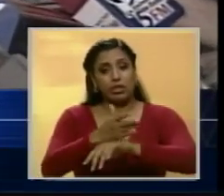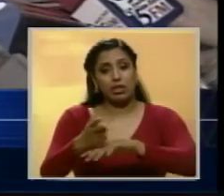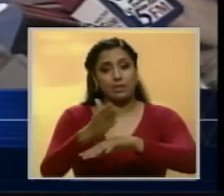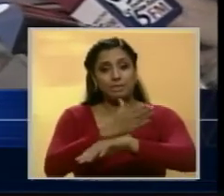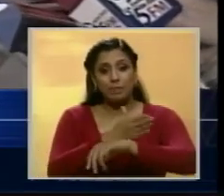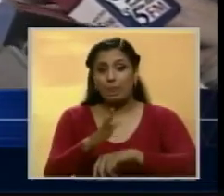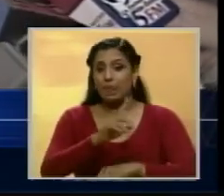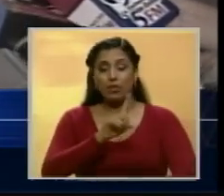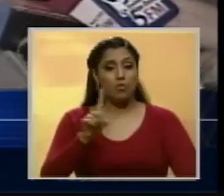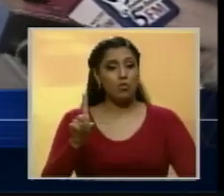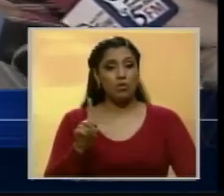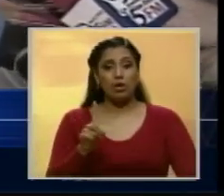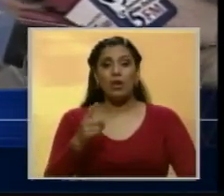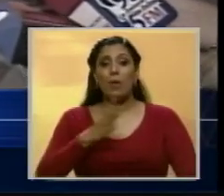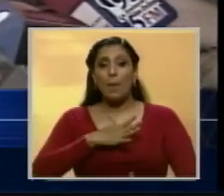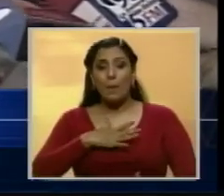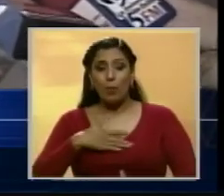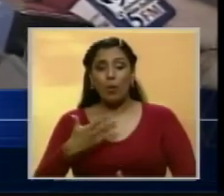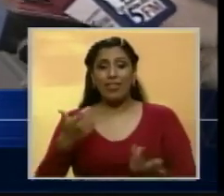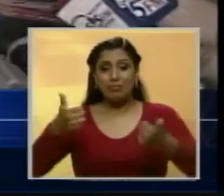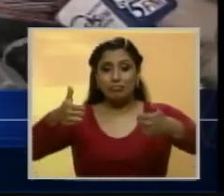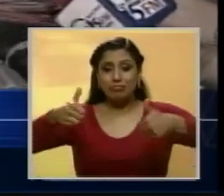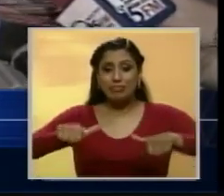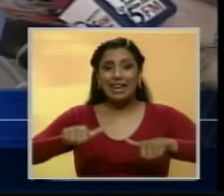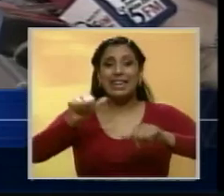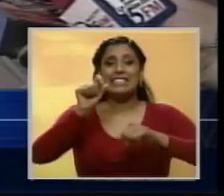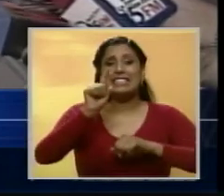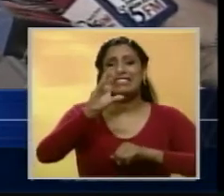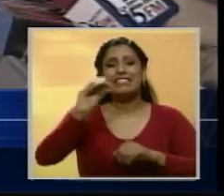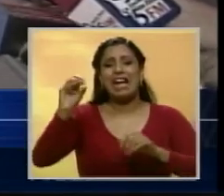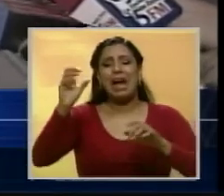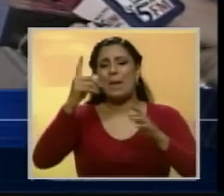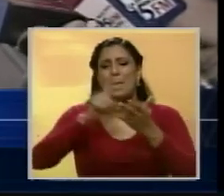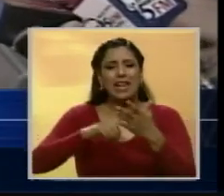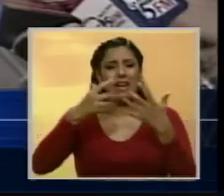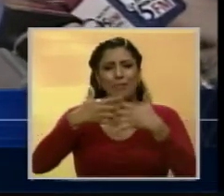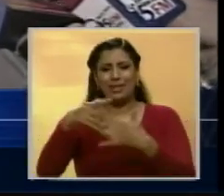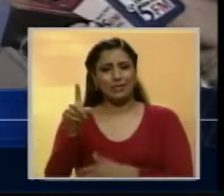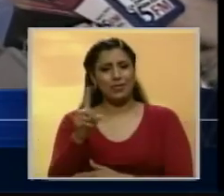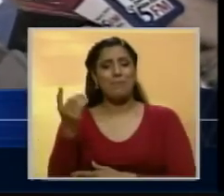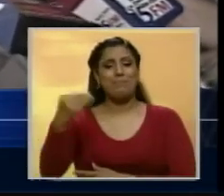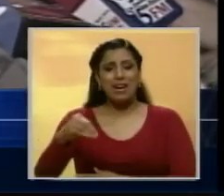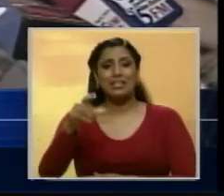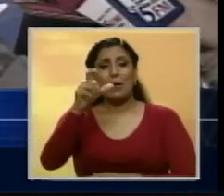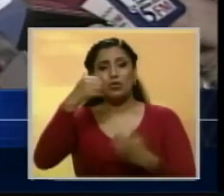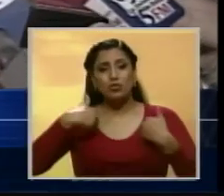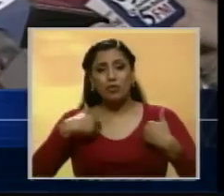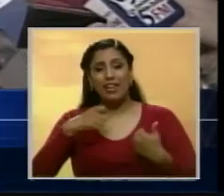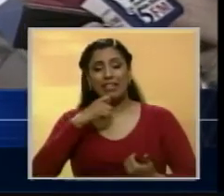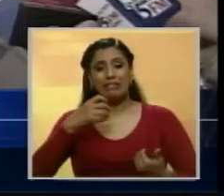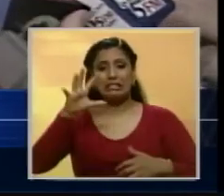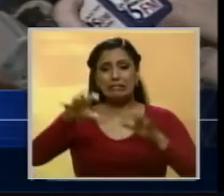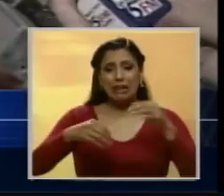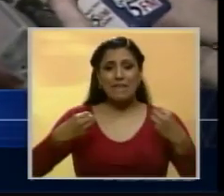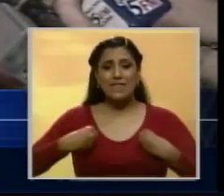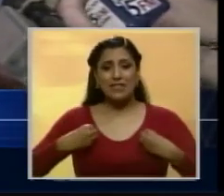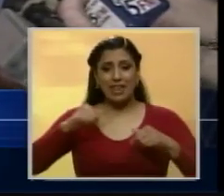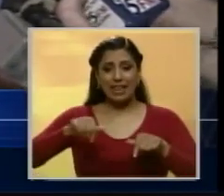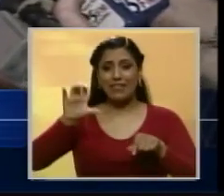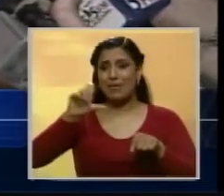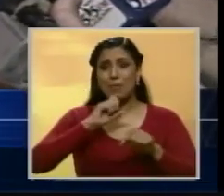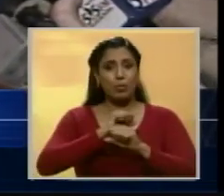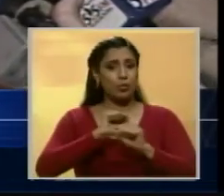esto no solo puede quebrar a cientos de empresarios, sino que se está poniendo difícil vivir en un